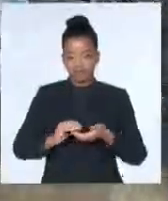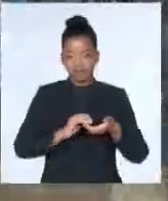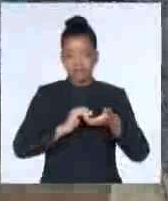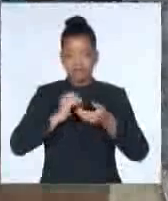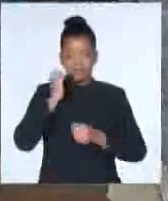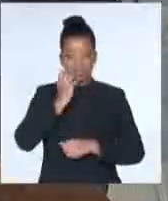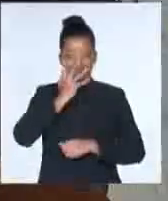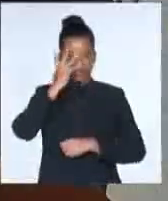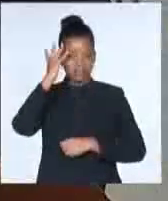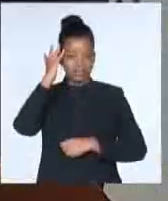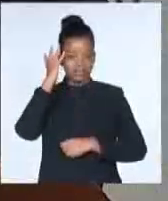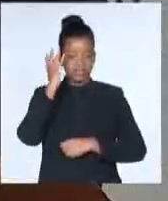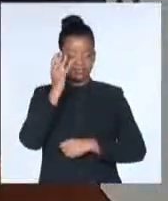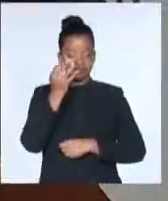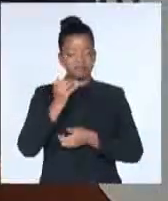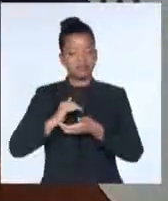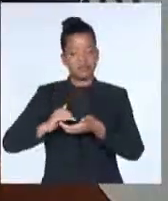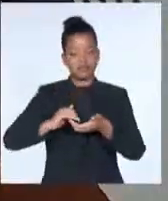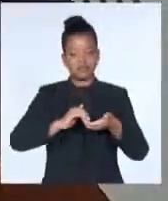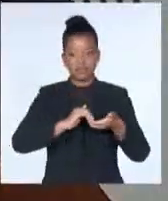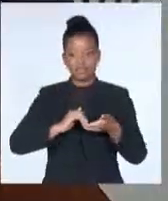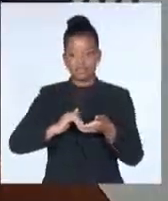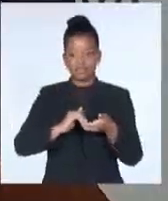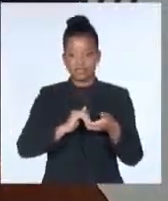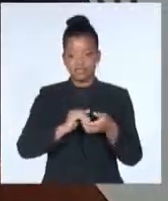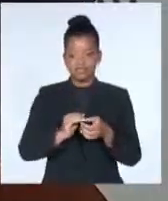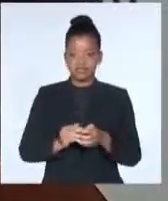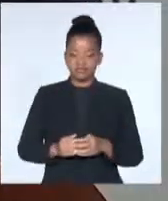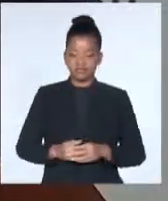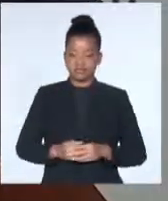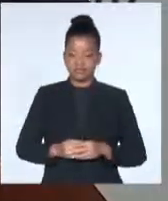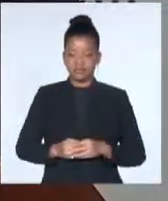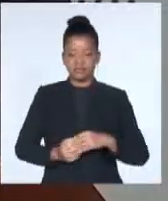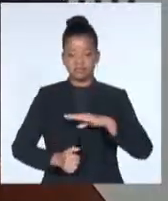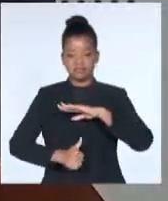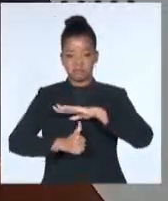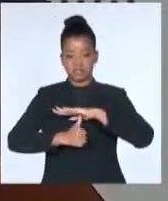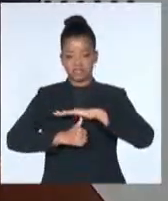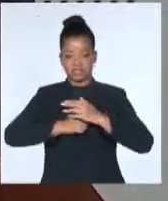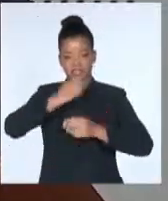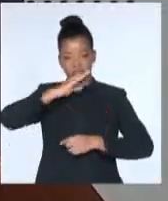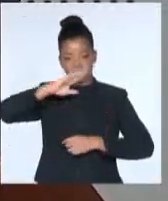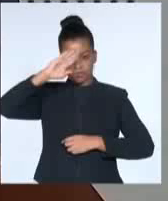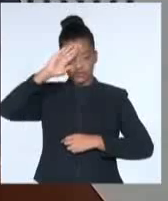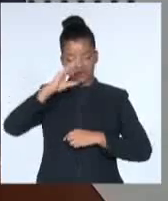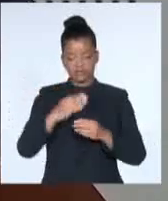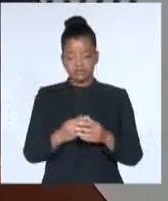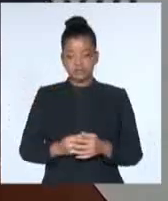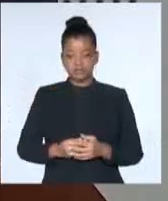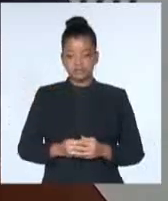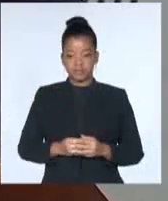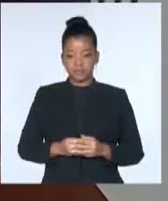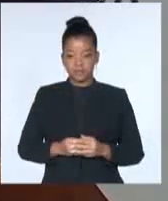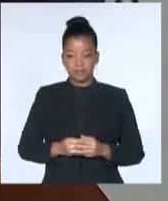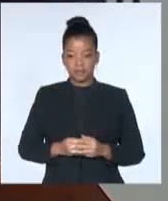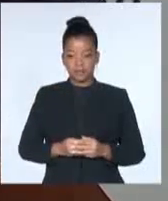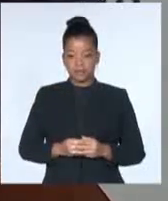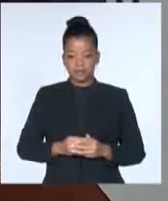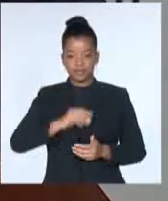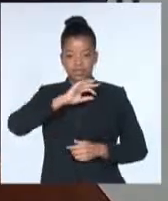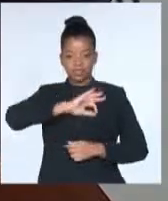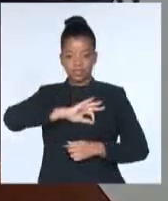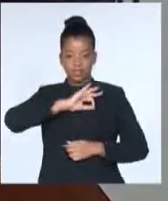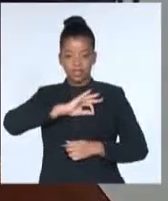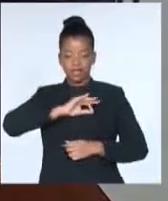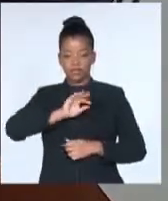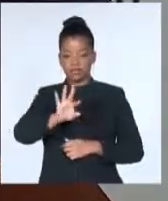Excelentísimo señor Miguel Mario Díaz Canel Bermúdez, presidente de la República de Cuba, distinguidos delegados e